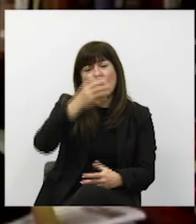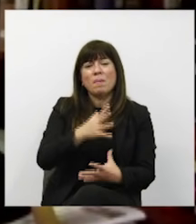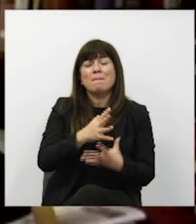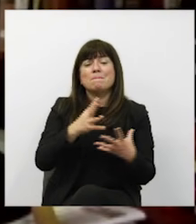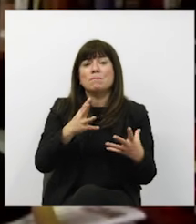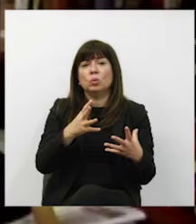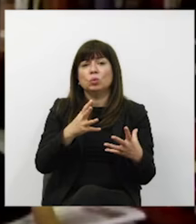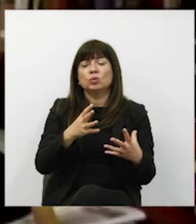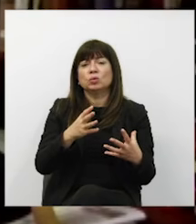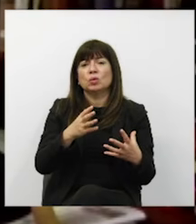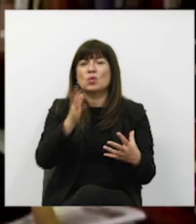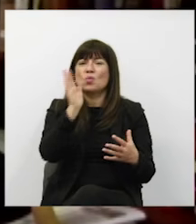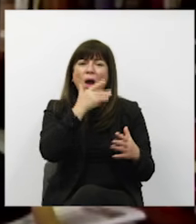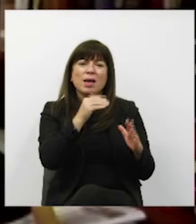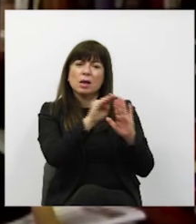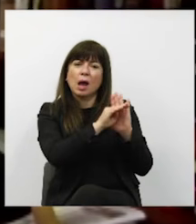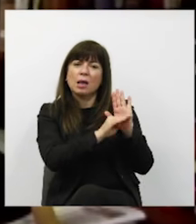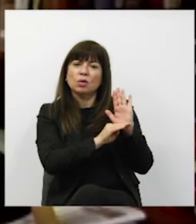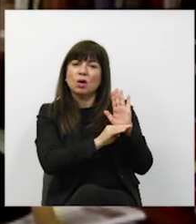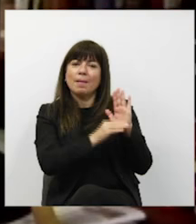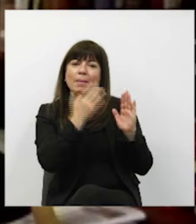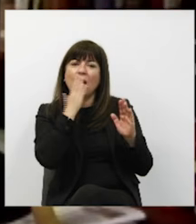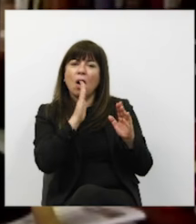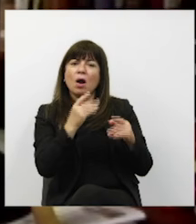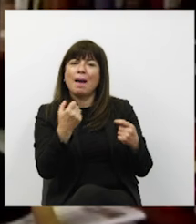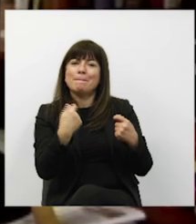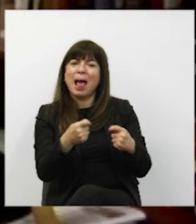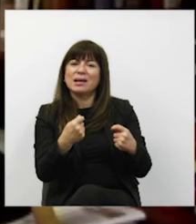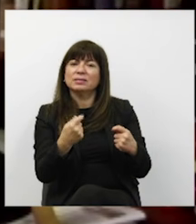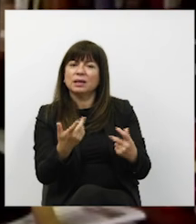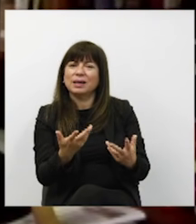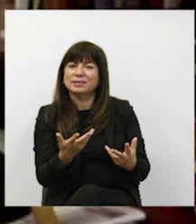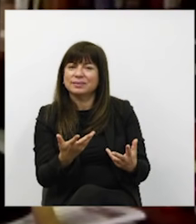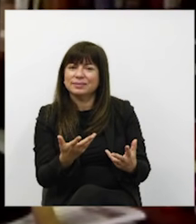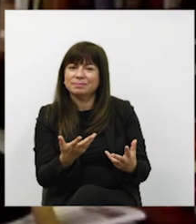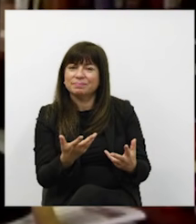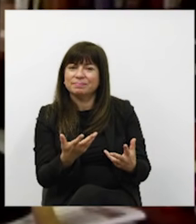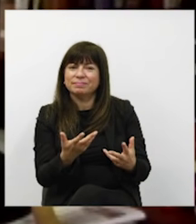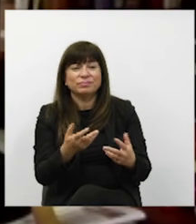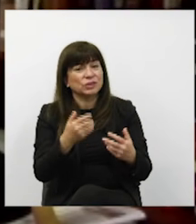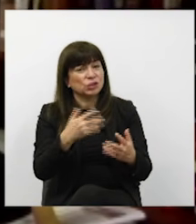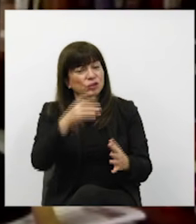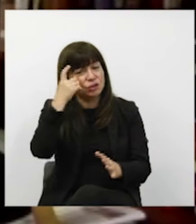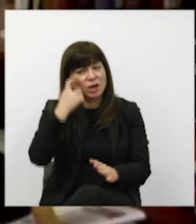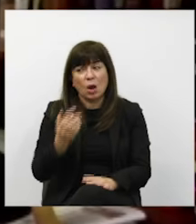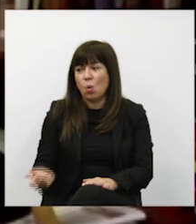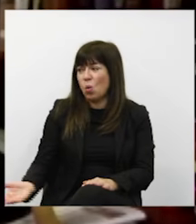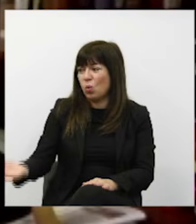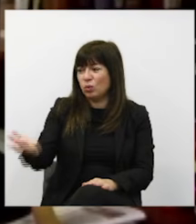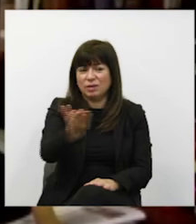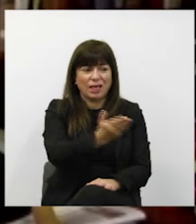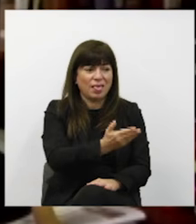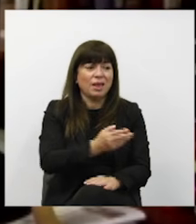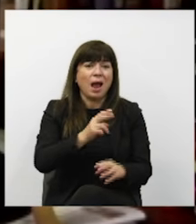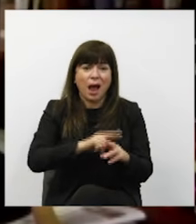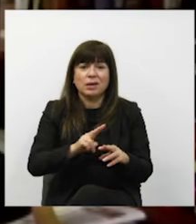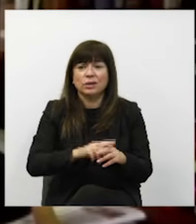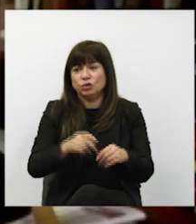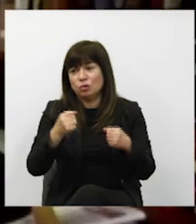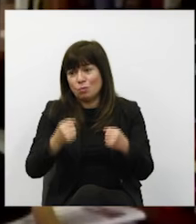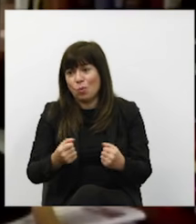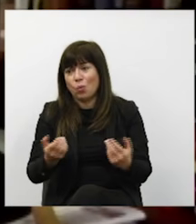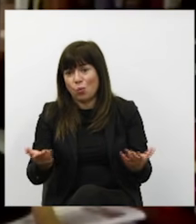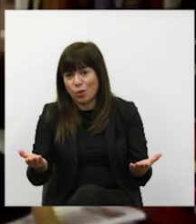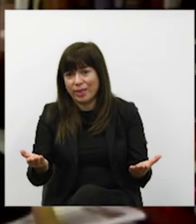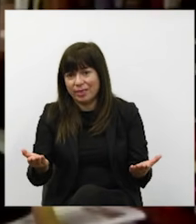no hay un catálogo de mejores prácticas. Digamos, yo creo, Bernardo, que ustedes han hecho lo posible, pero si uno toma